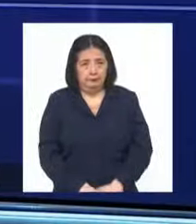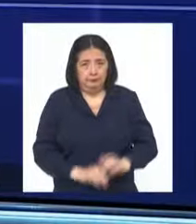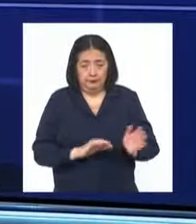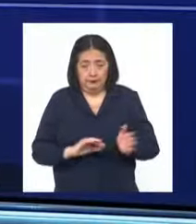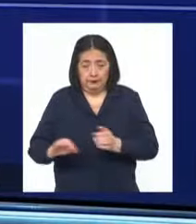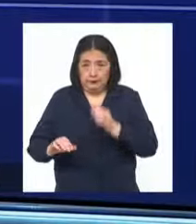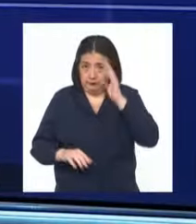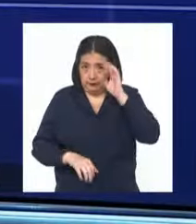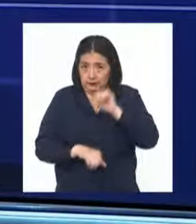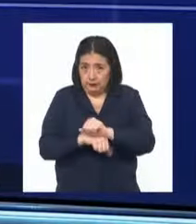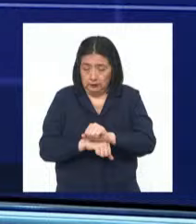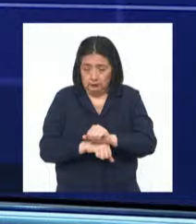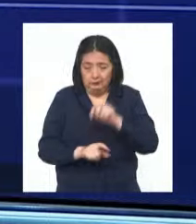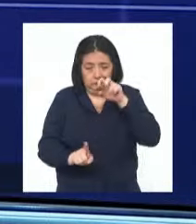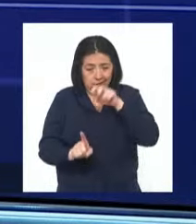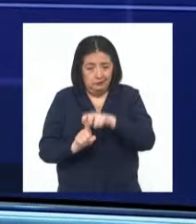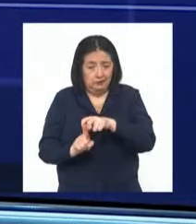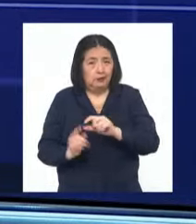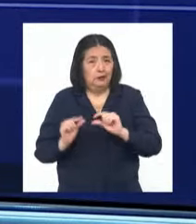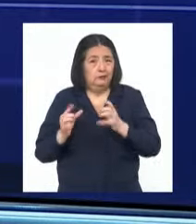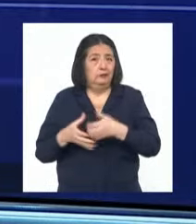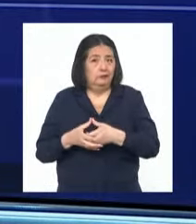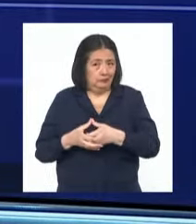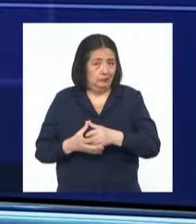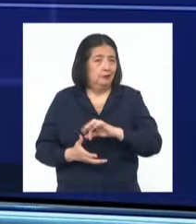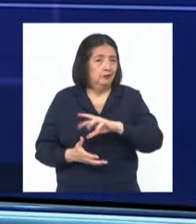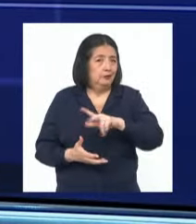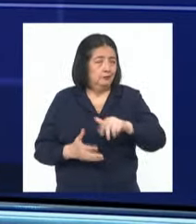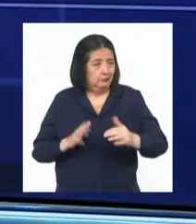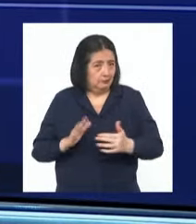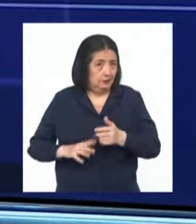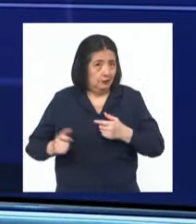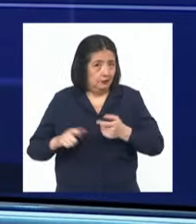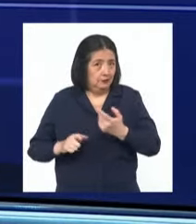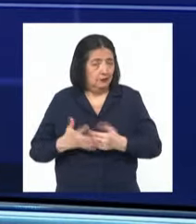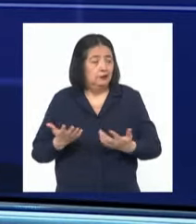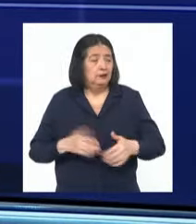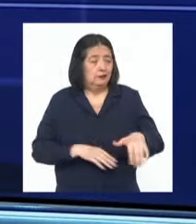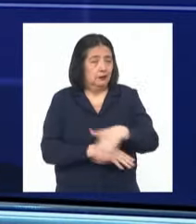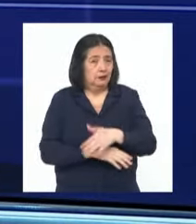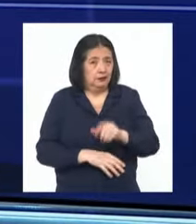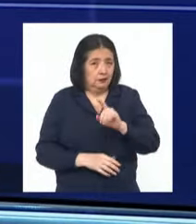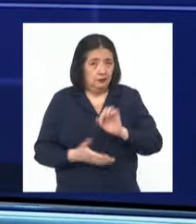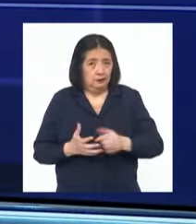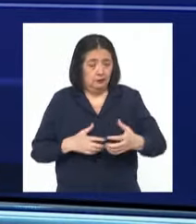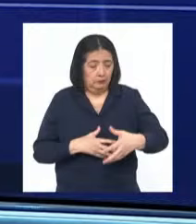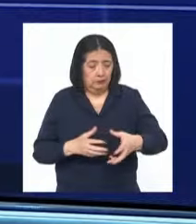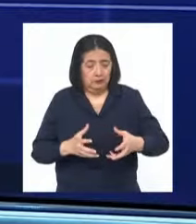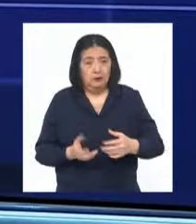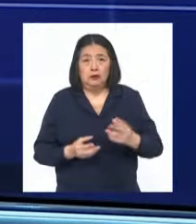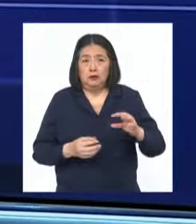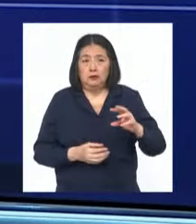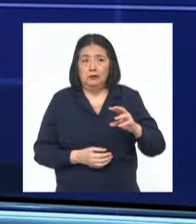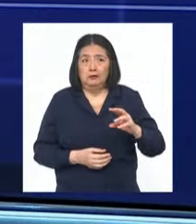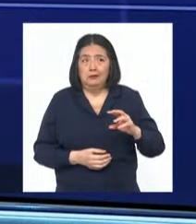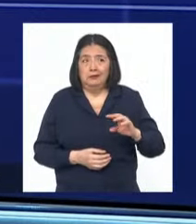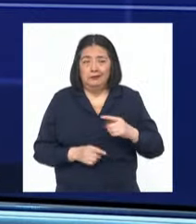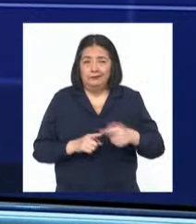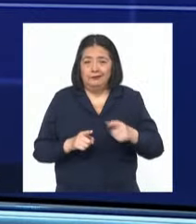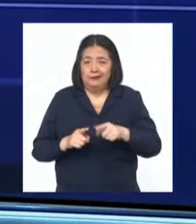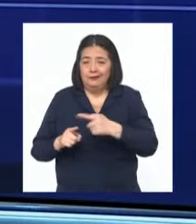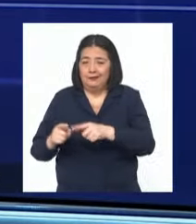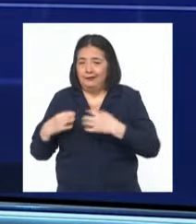La policía capturó en flagrancia a una banda de tenderas que se trasladaba por la avenida Néstor Gambetta llevando paquetes con ropa robada de